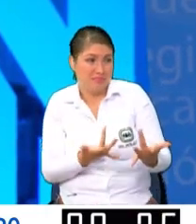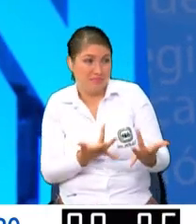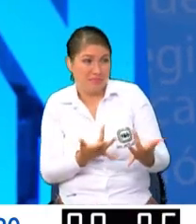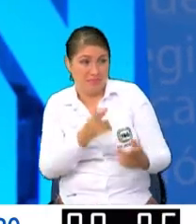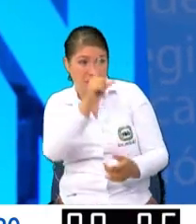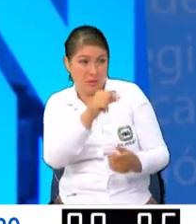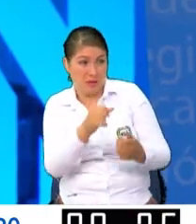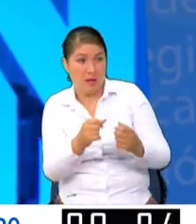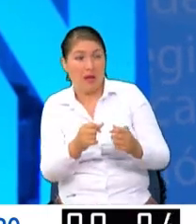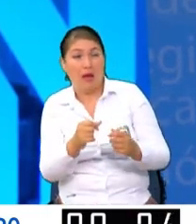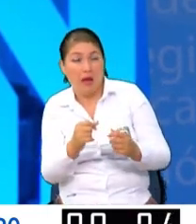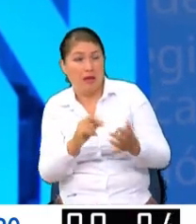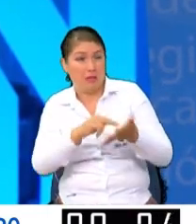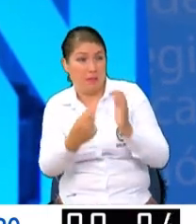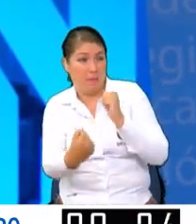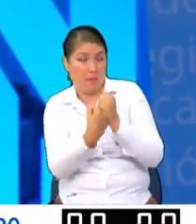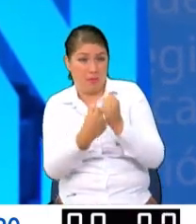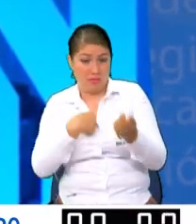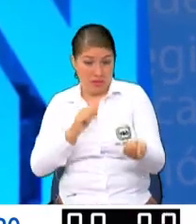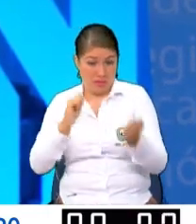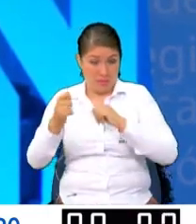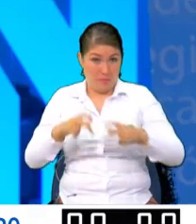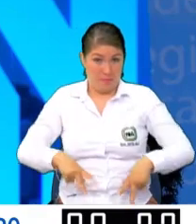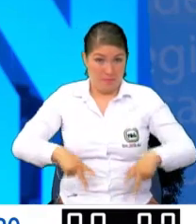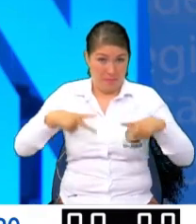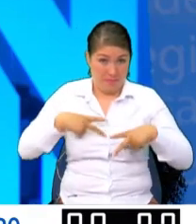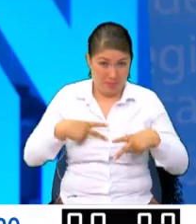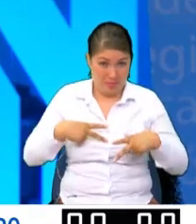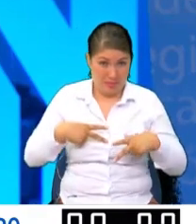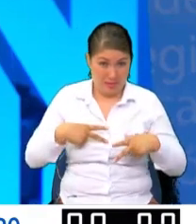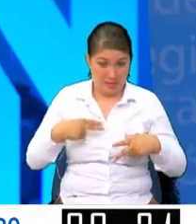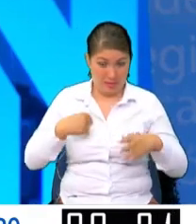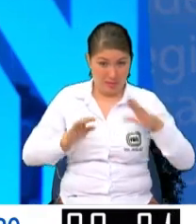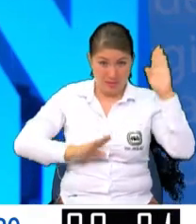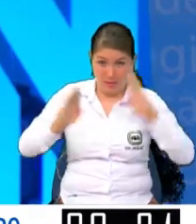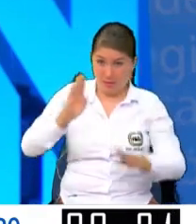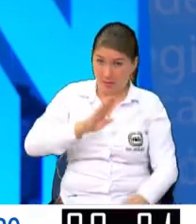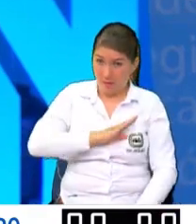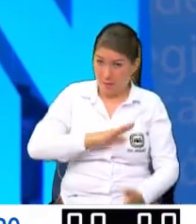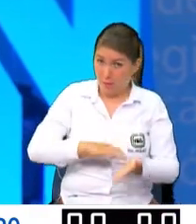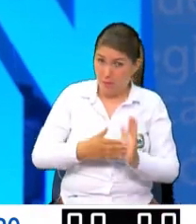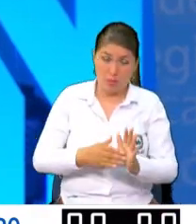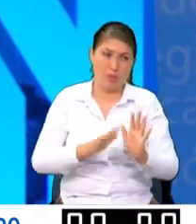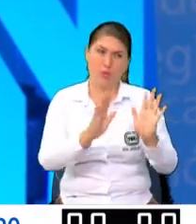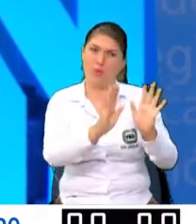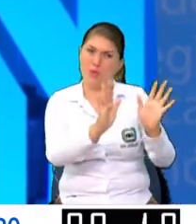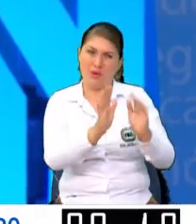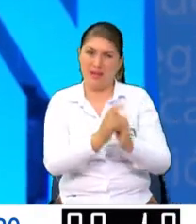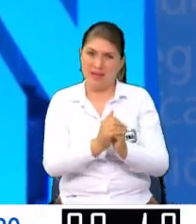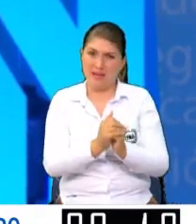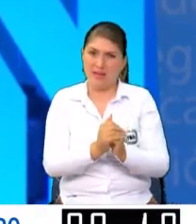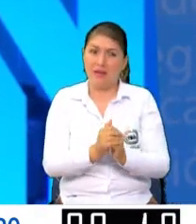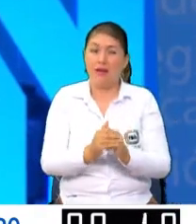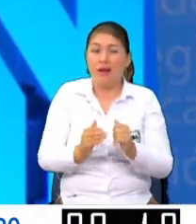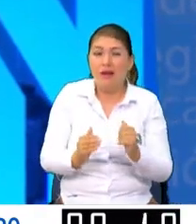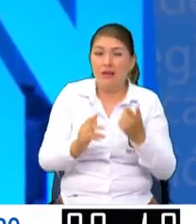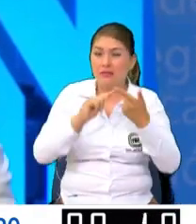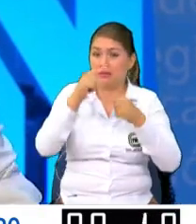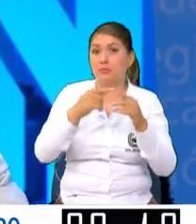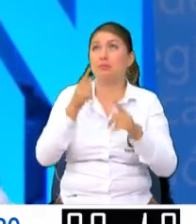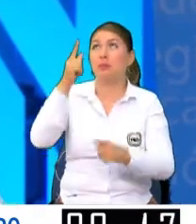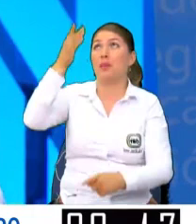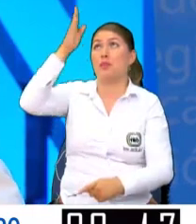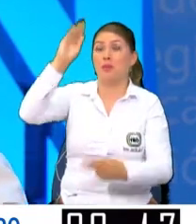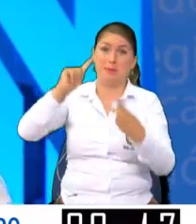niño de una persona para ejecutar un cambio de vida como lo es ser candidato a la alcaldía flor blanca no si en alguien es pero el niño primero en dios